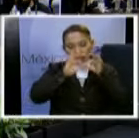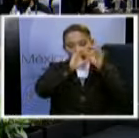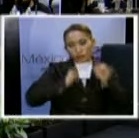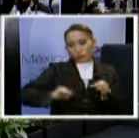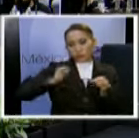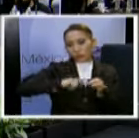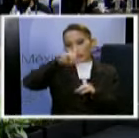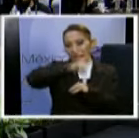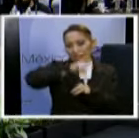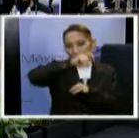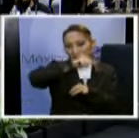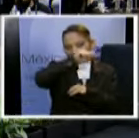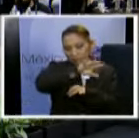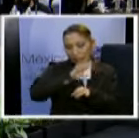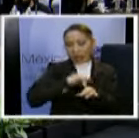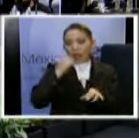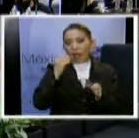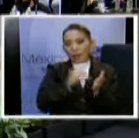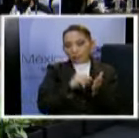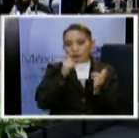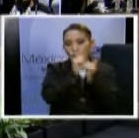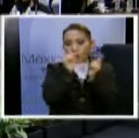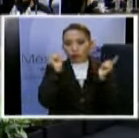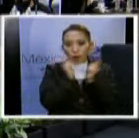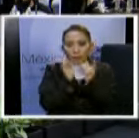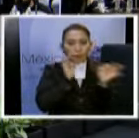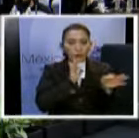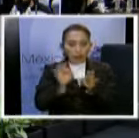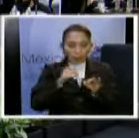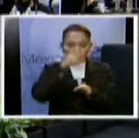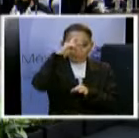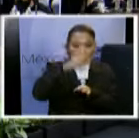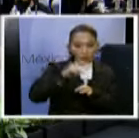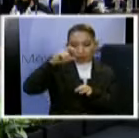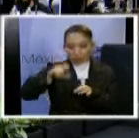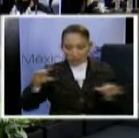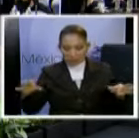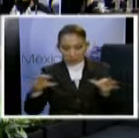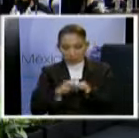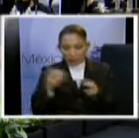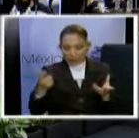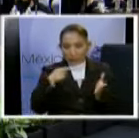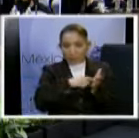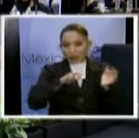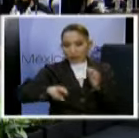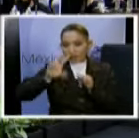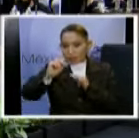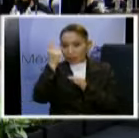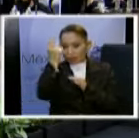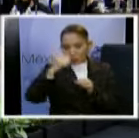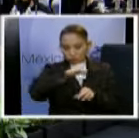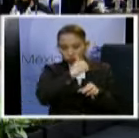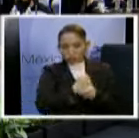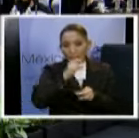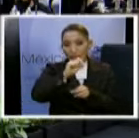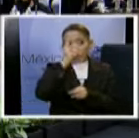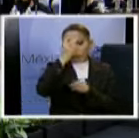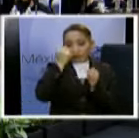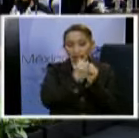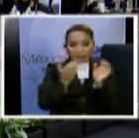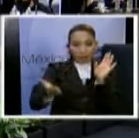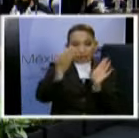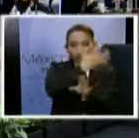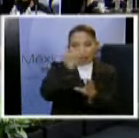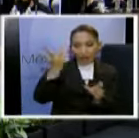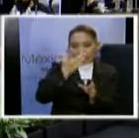con Quebec. Está establecido el Grupo de Trabajo México-Quebec, creado en 1982, 22 años antes